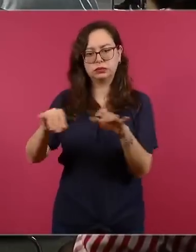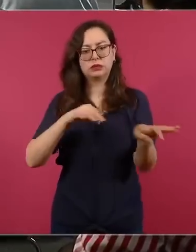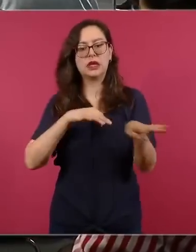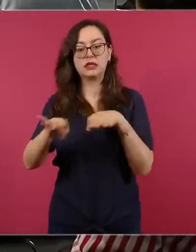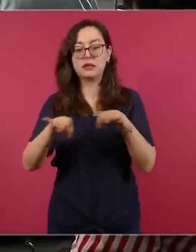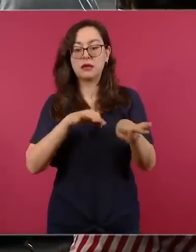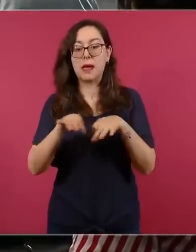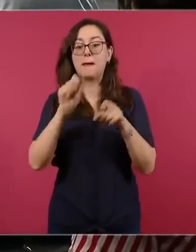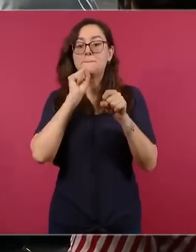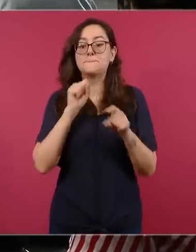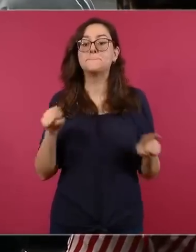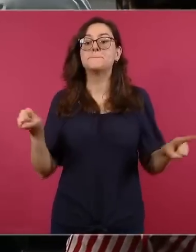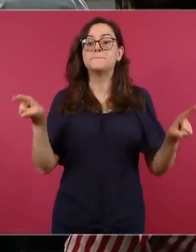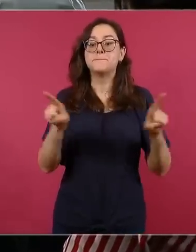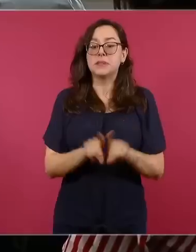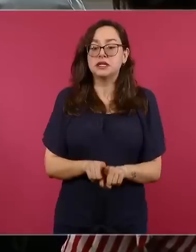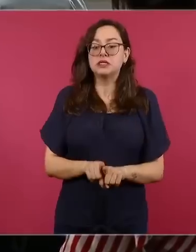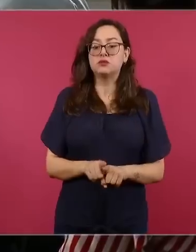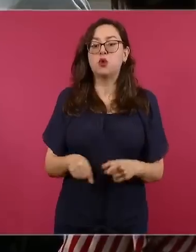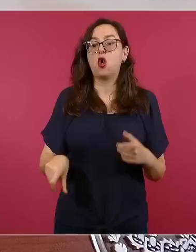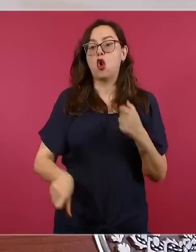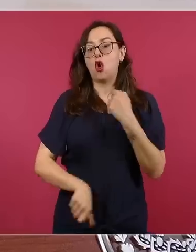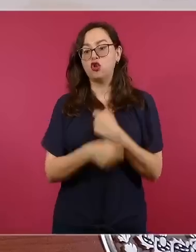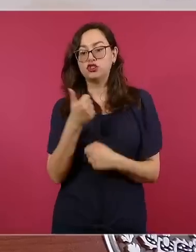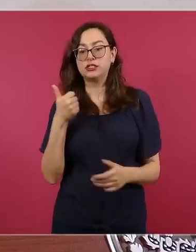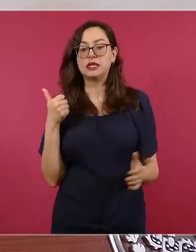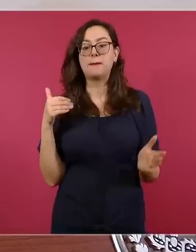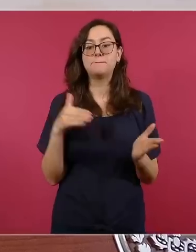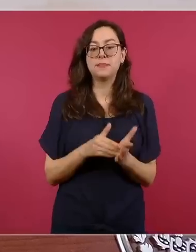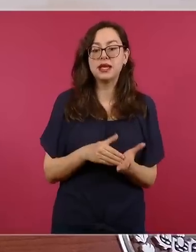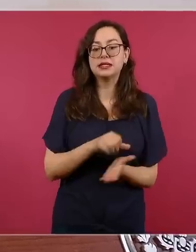en 11,000 centros de salud,